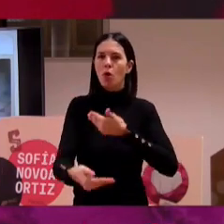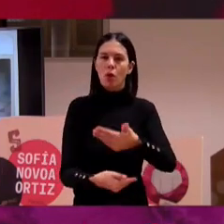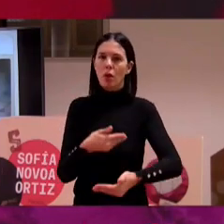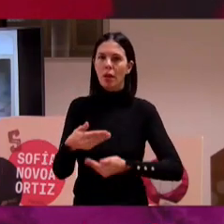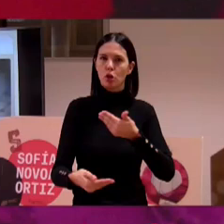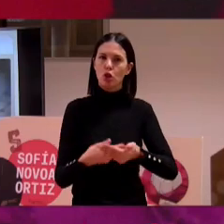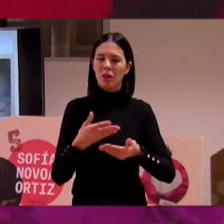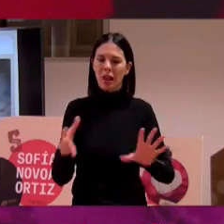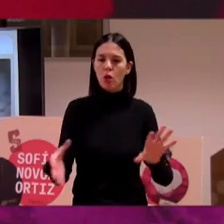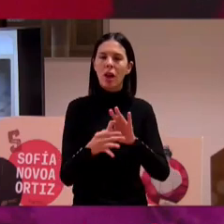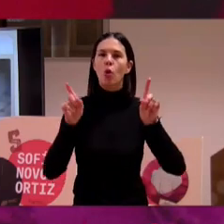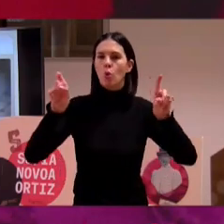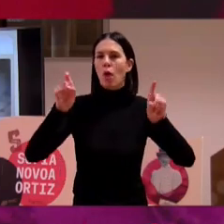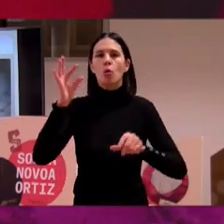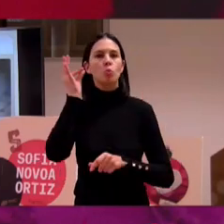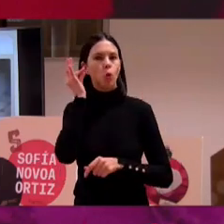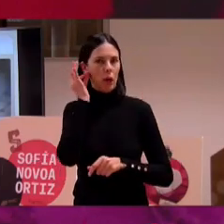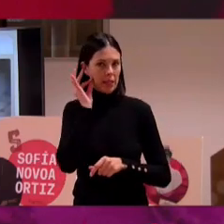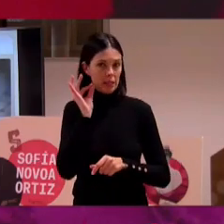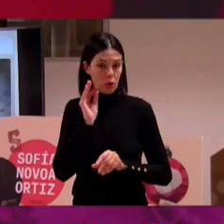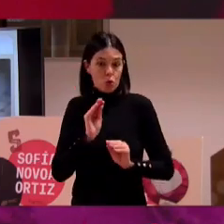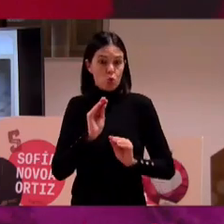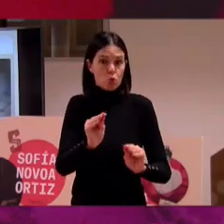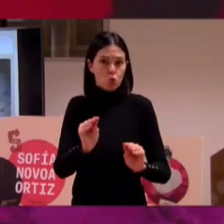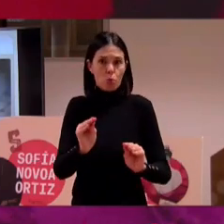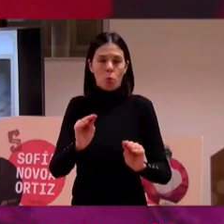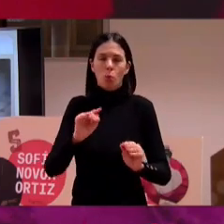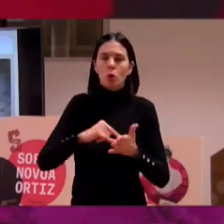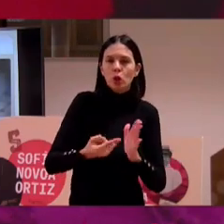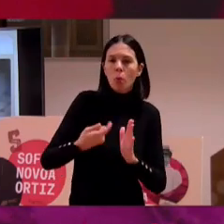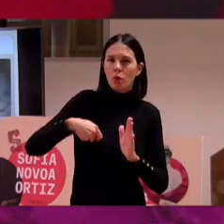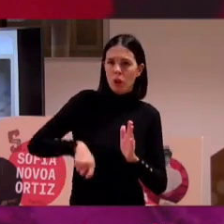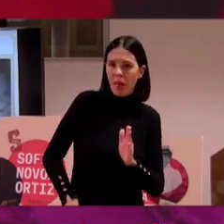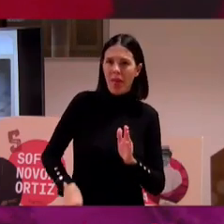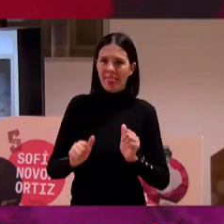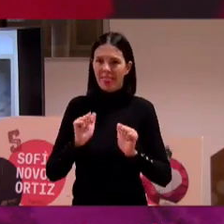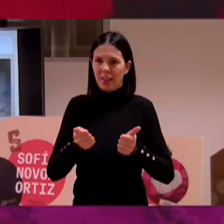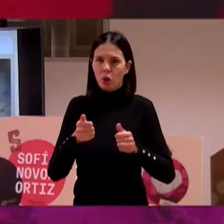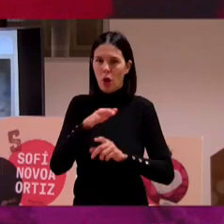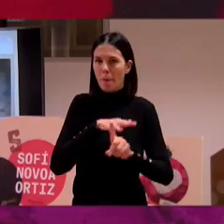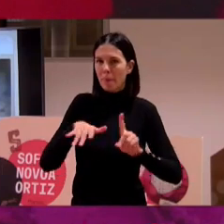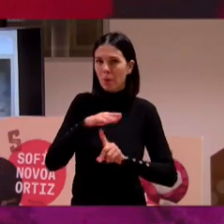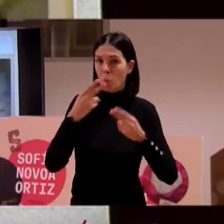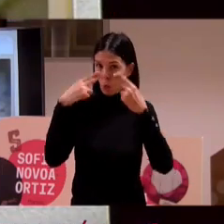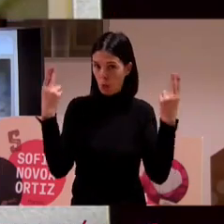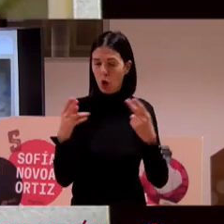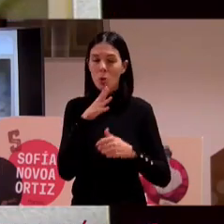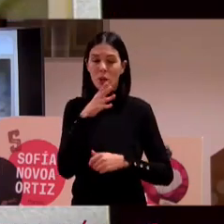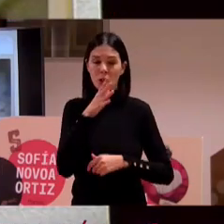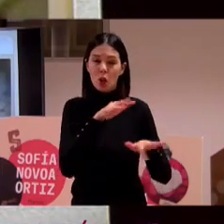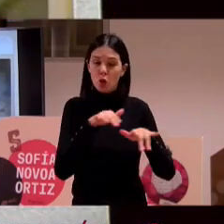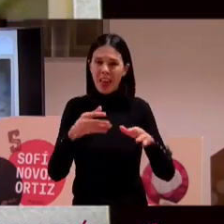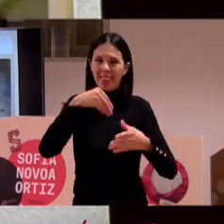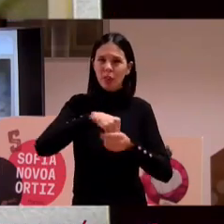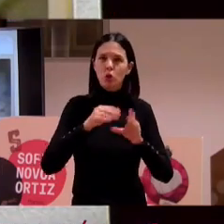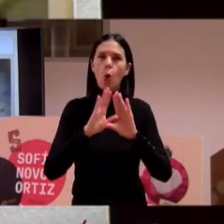se refire á educación das mulleres, non? E a súa profesionalización, o seu papel na esfera pública. Porque Sofía formará parte do grupo de